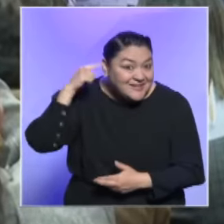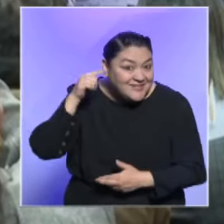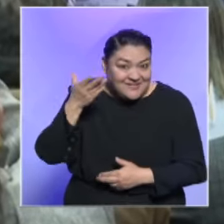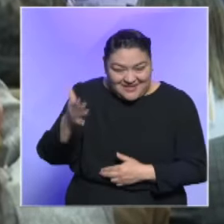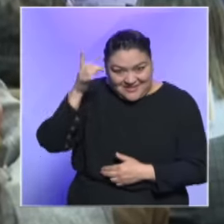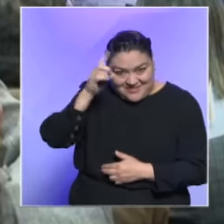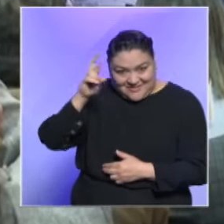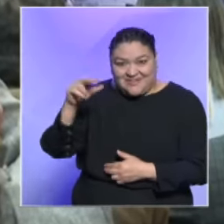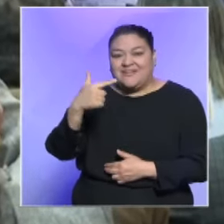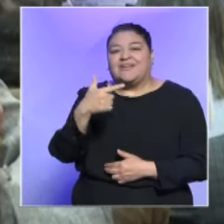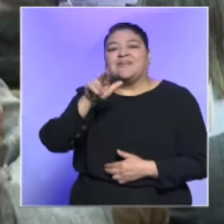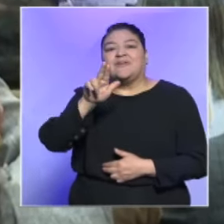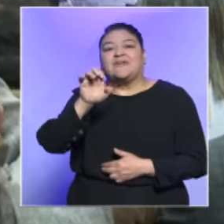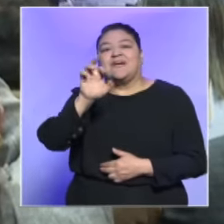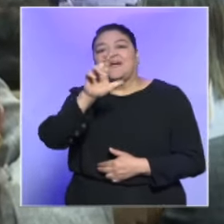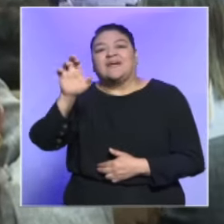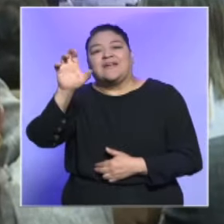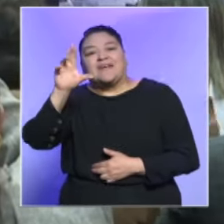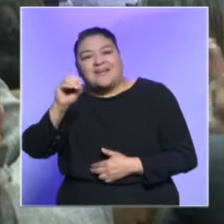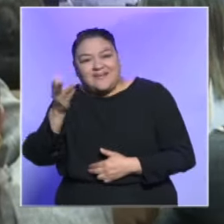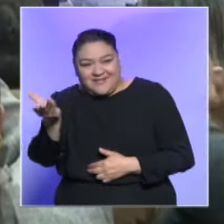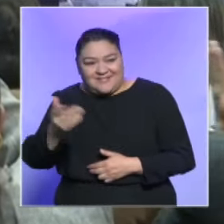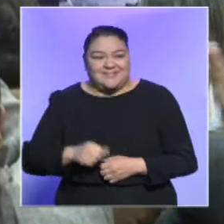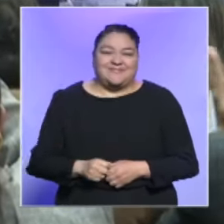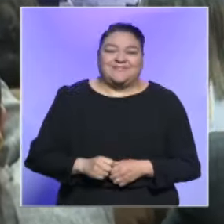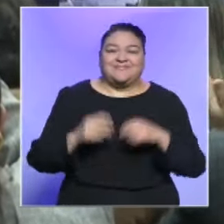Sergio Arturo Guerrero Olvera.